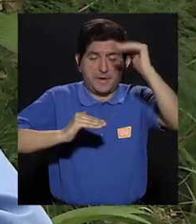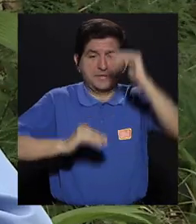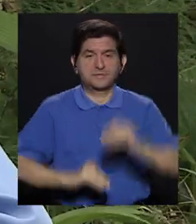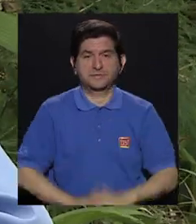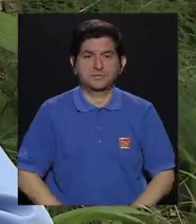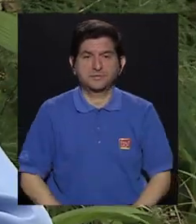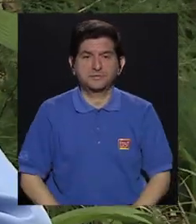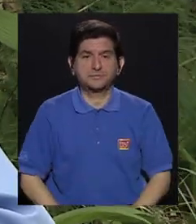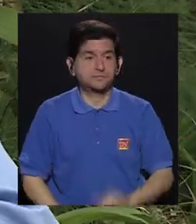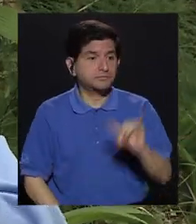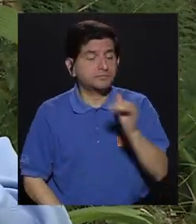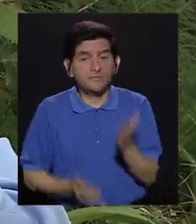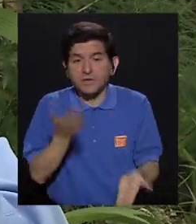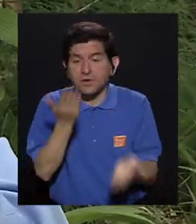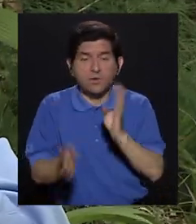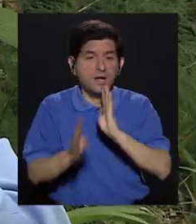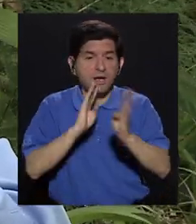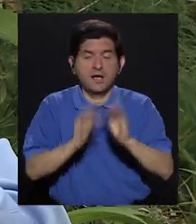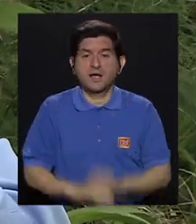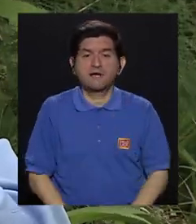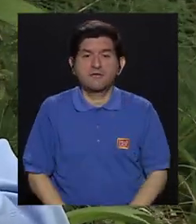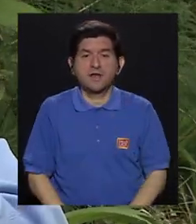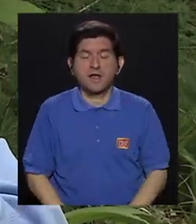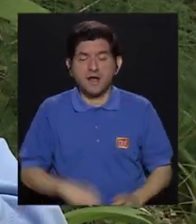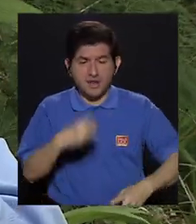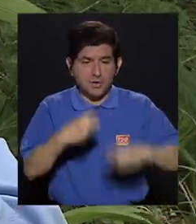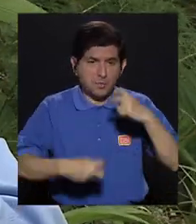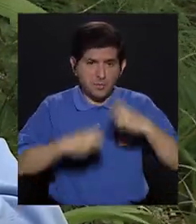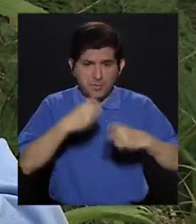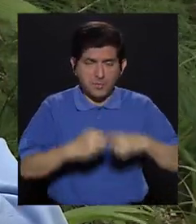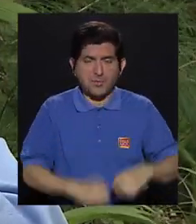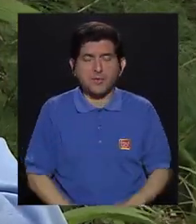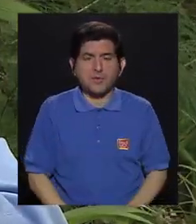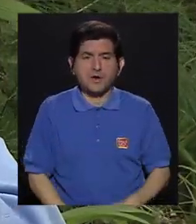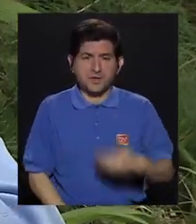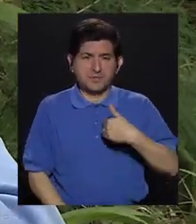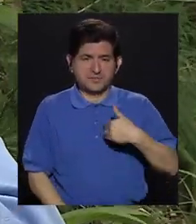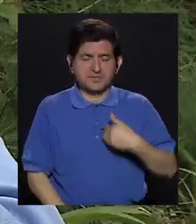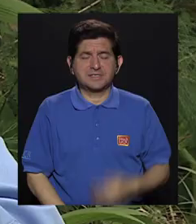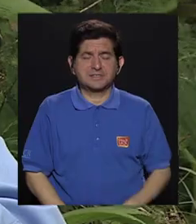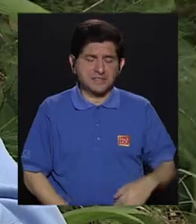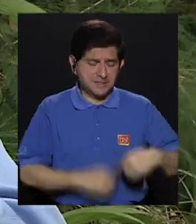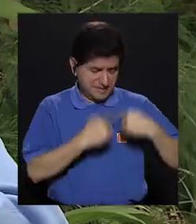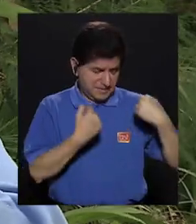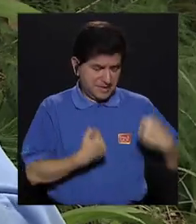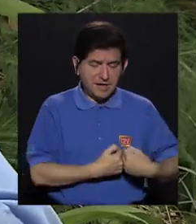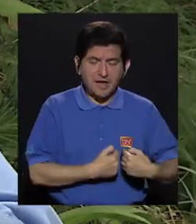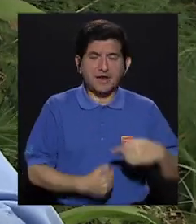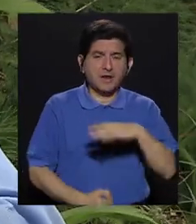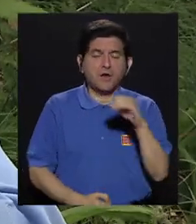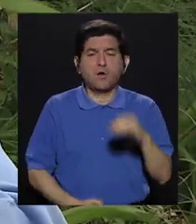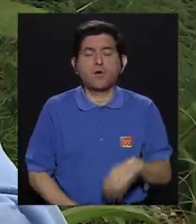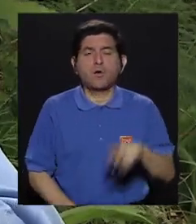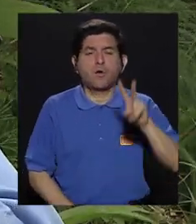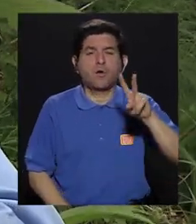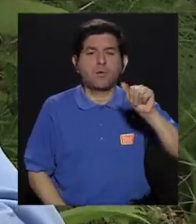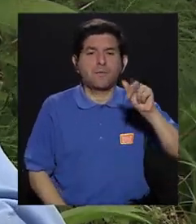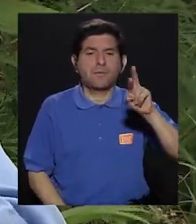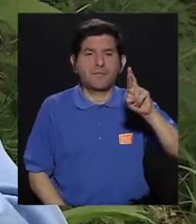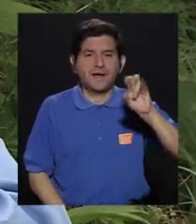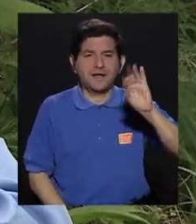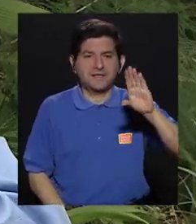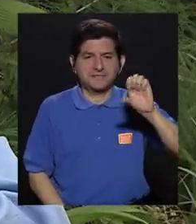la hipertensión arterial. Podríamos hablar de las insuficiencias vasculares, como los problemas venosos, como varices o este